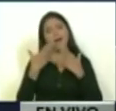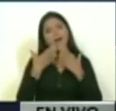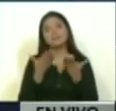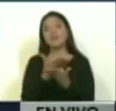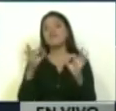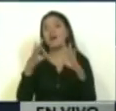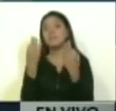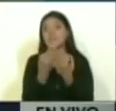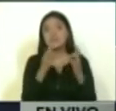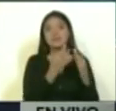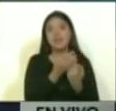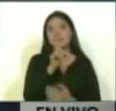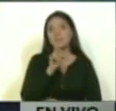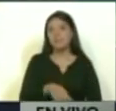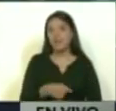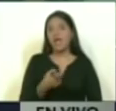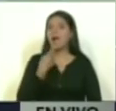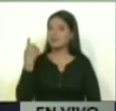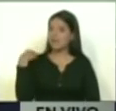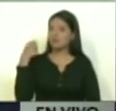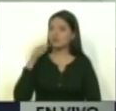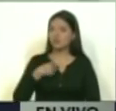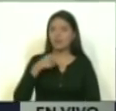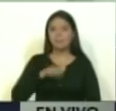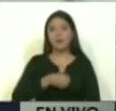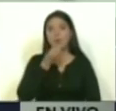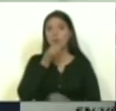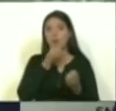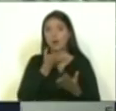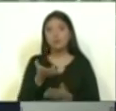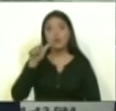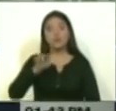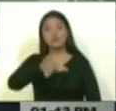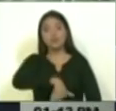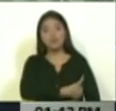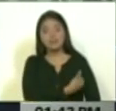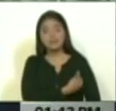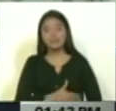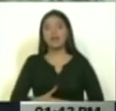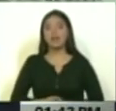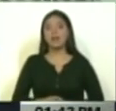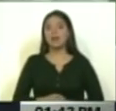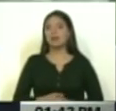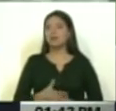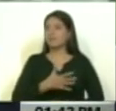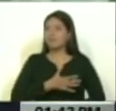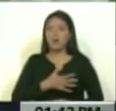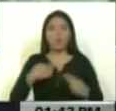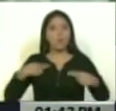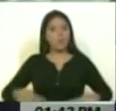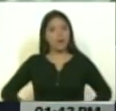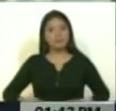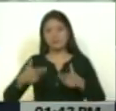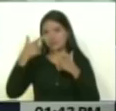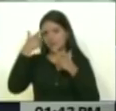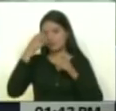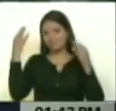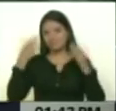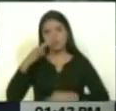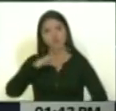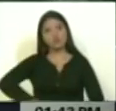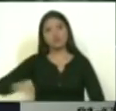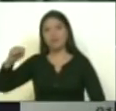familiares. También yo ayer le comentaba que es una universidad profundamente humanista,